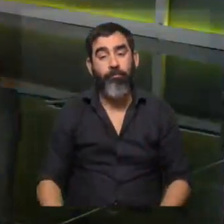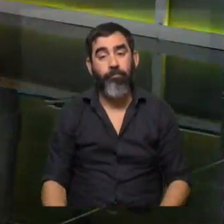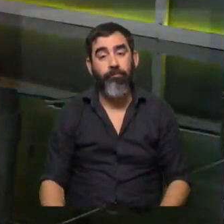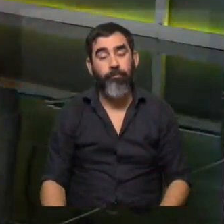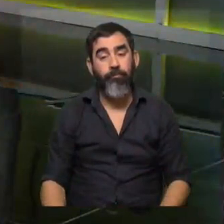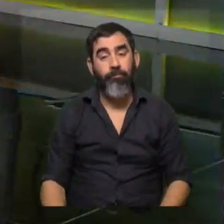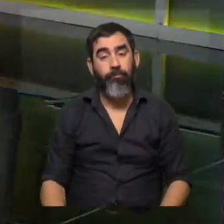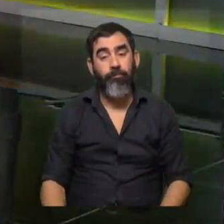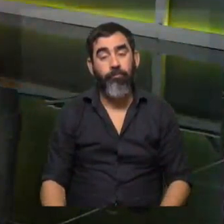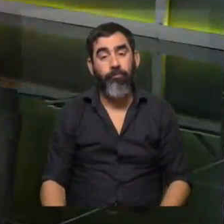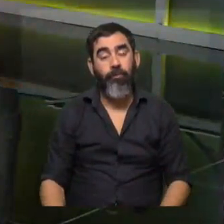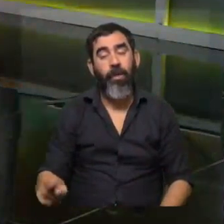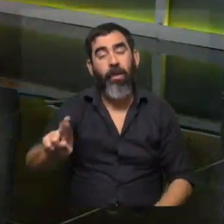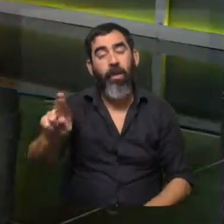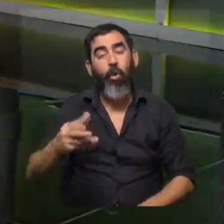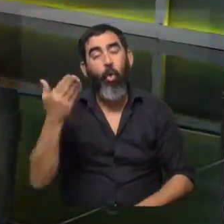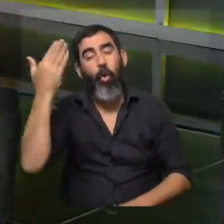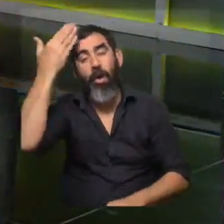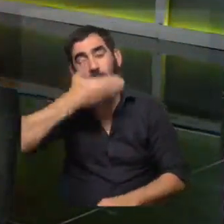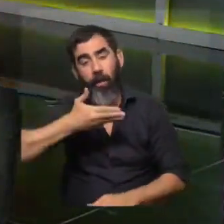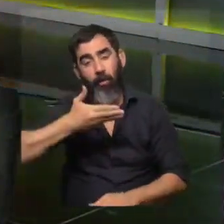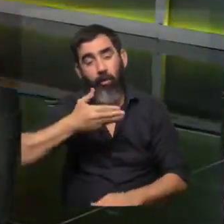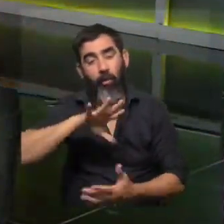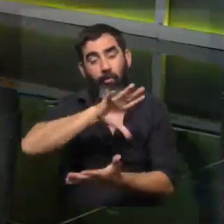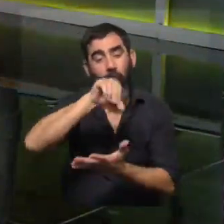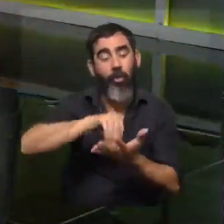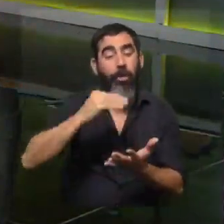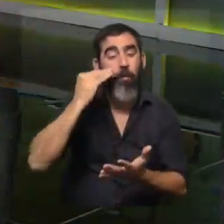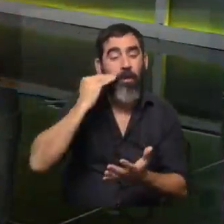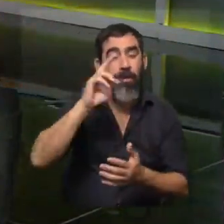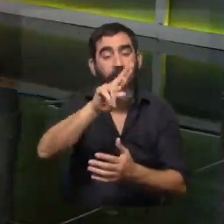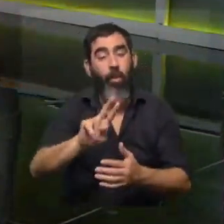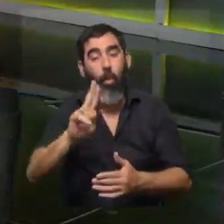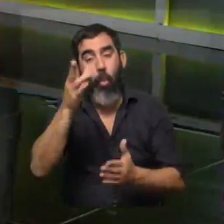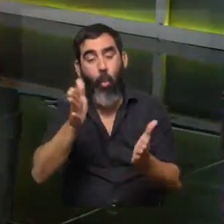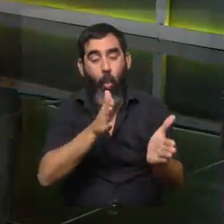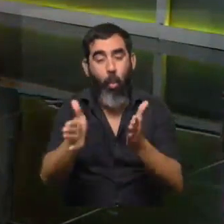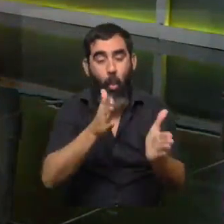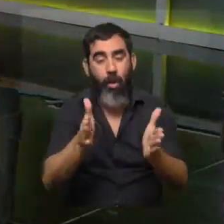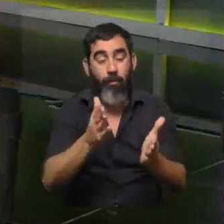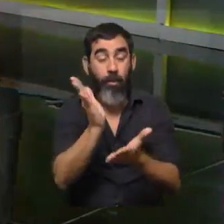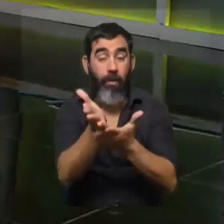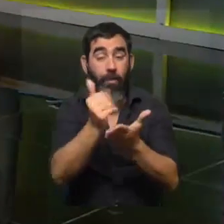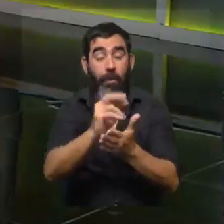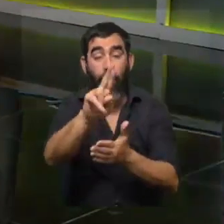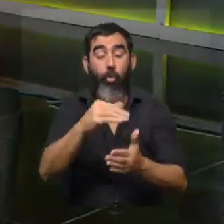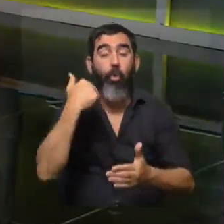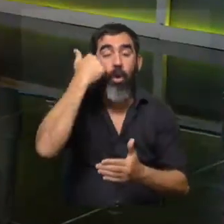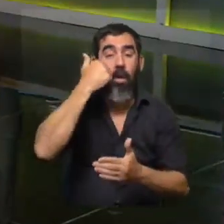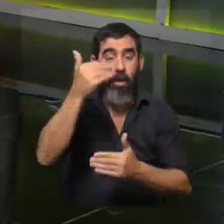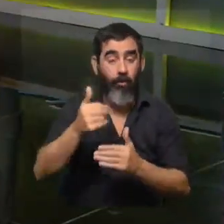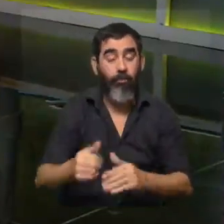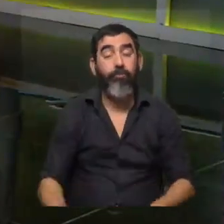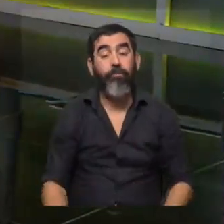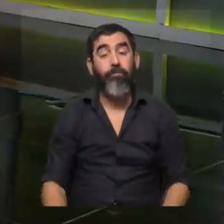márgenes del río Negro, entre la ciudad de Mercedes y el río Uruguay, sobre todo lo que es el departamento de Río Negro.